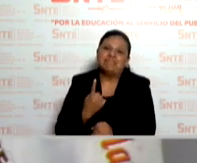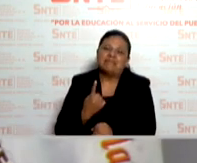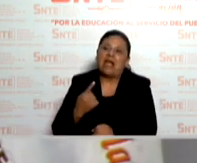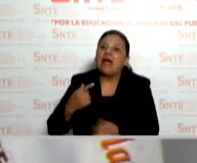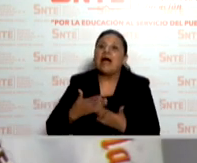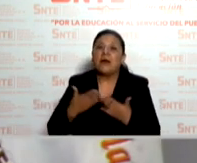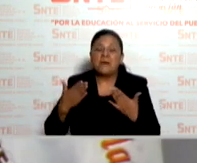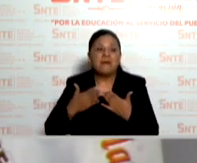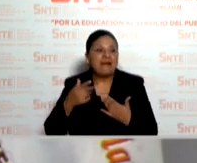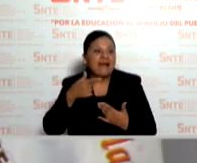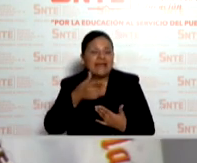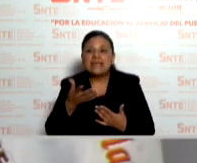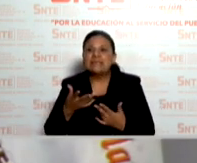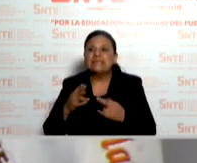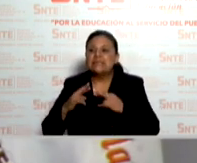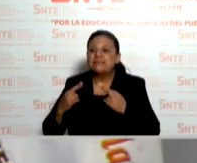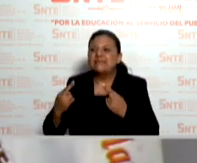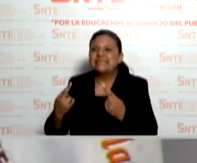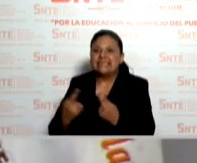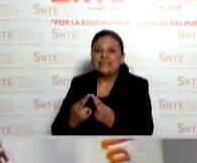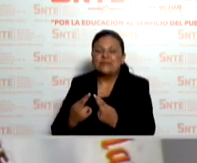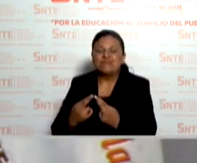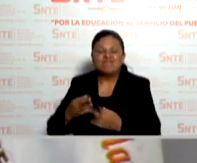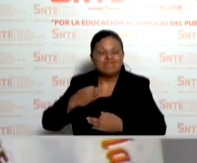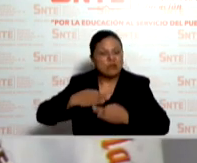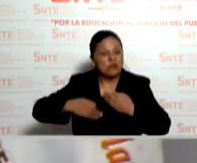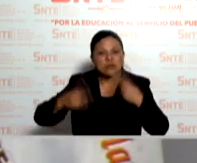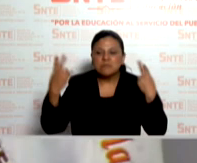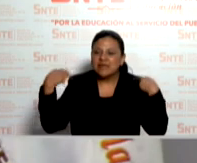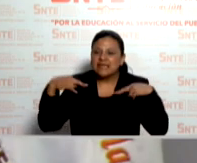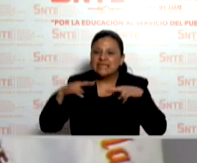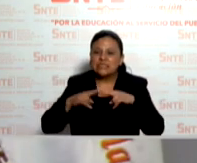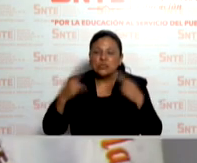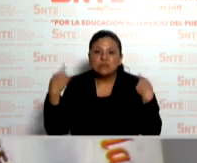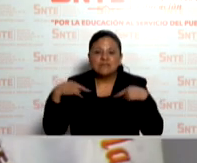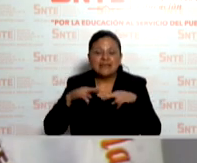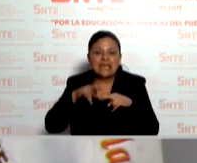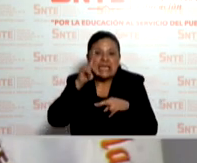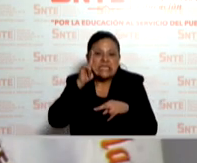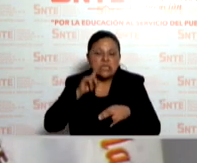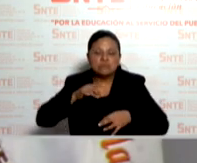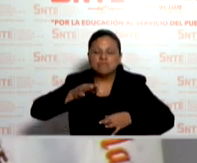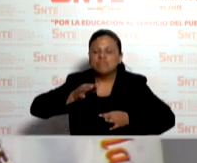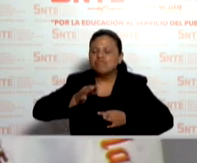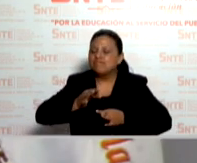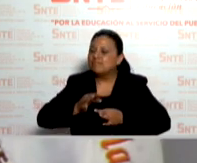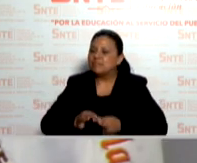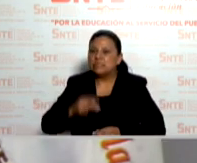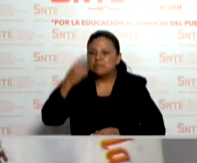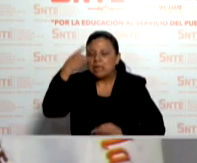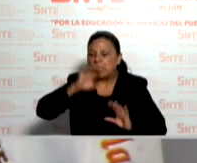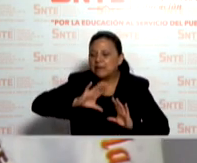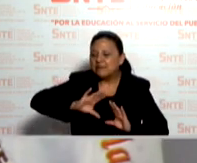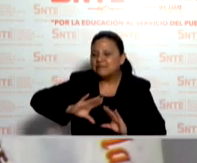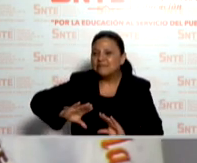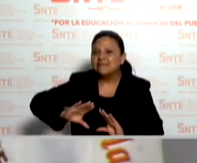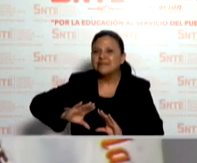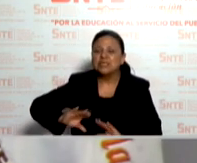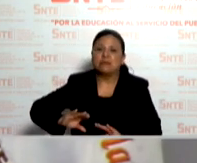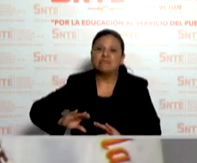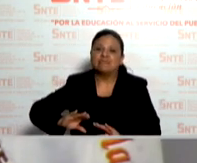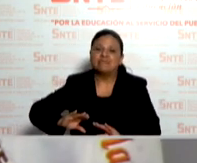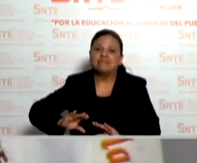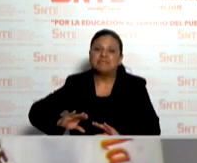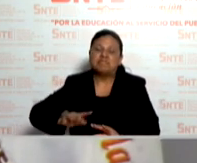este recinto para reafirmar nuestro compromiso con la patria, aún en momentos y condiciones